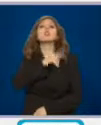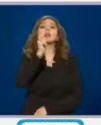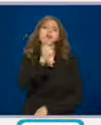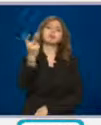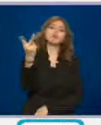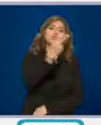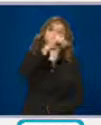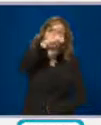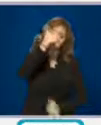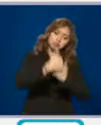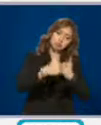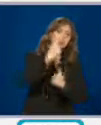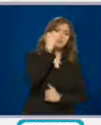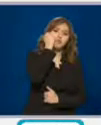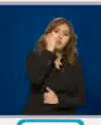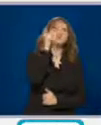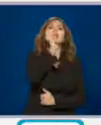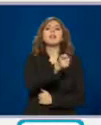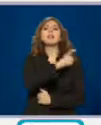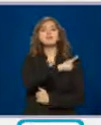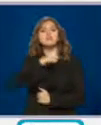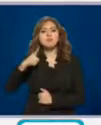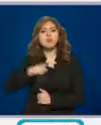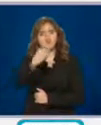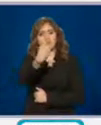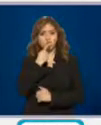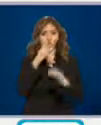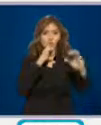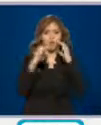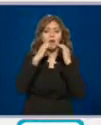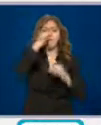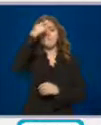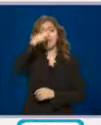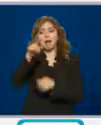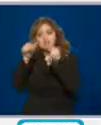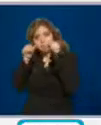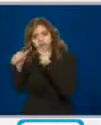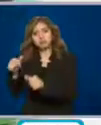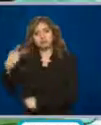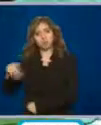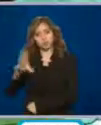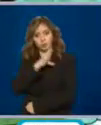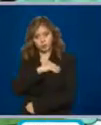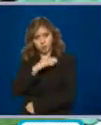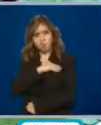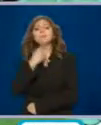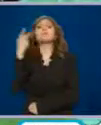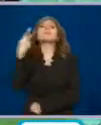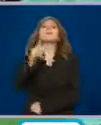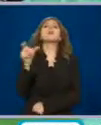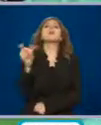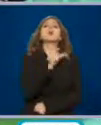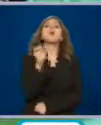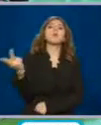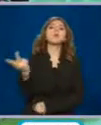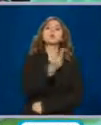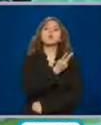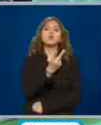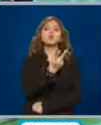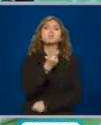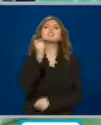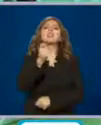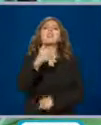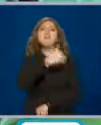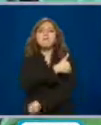ya hayan terminado, van a tener que ver con el hijo. Entonces, ese es uno de los puntos importantes cuando se habla de este tipo de parejas, o sea, que va a tener, de